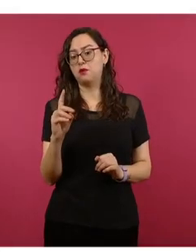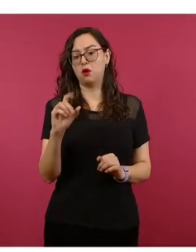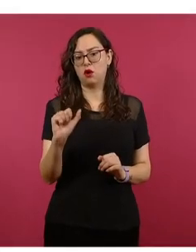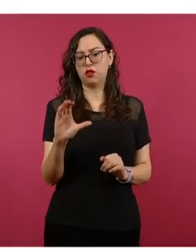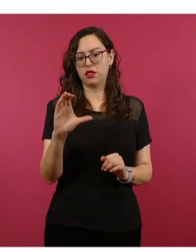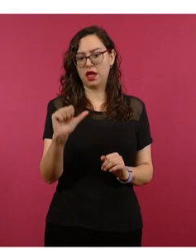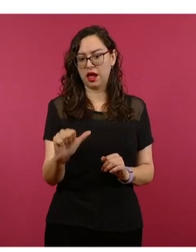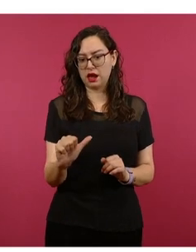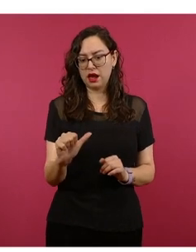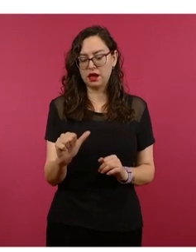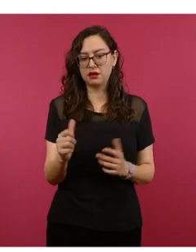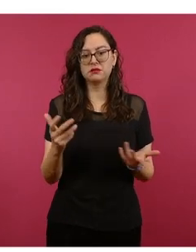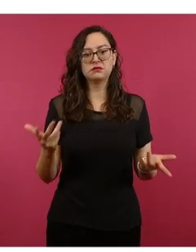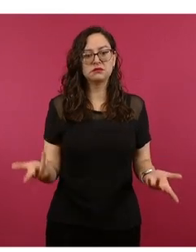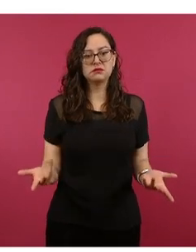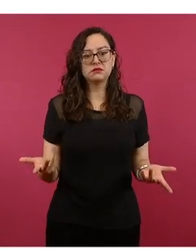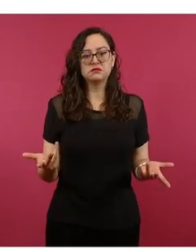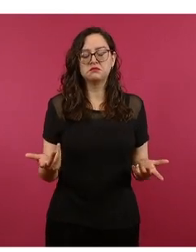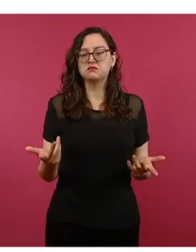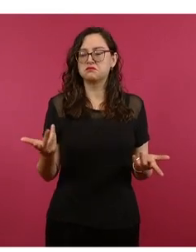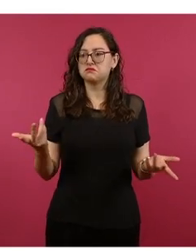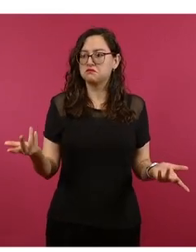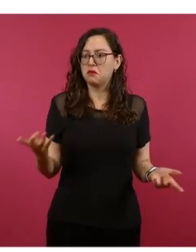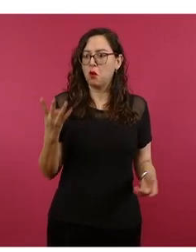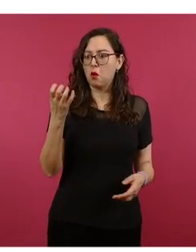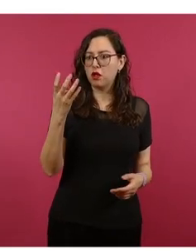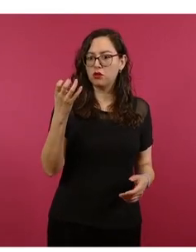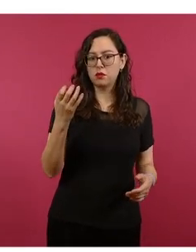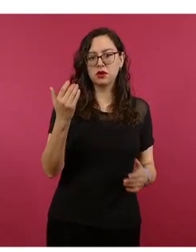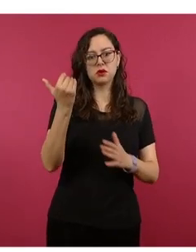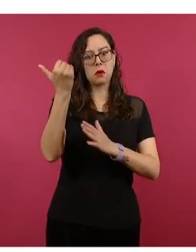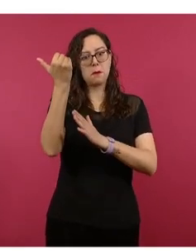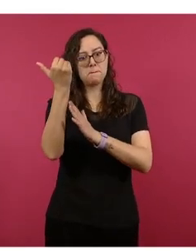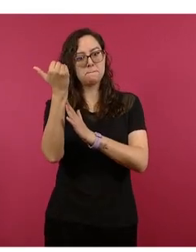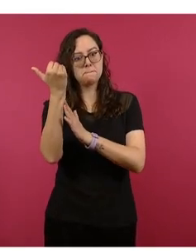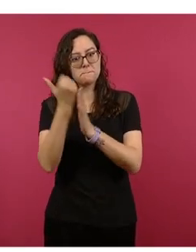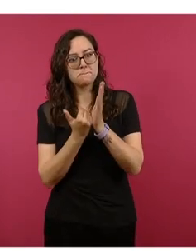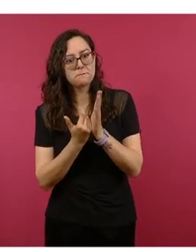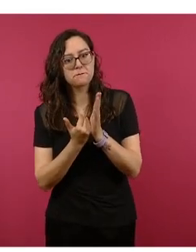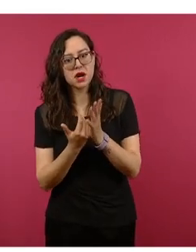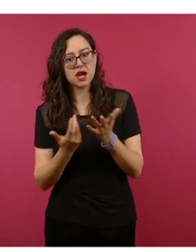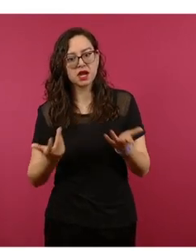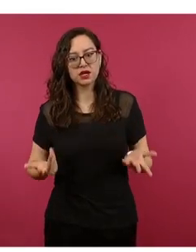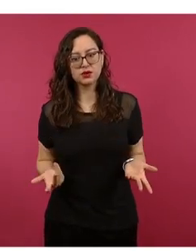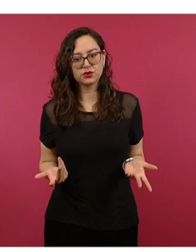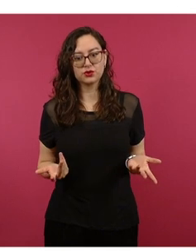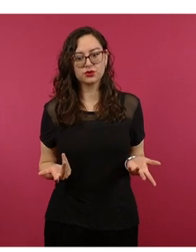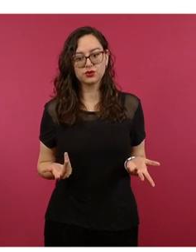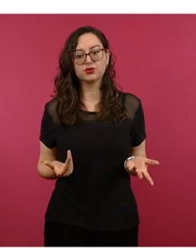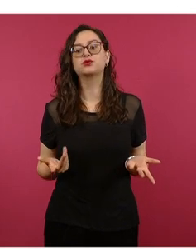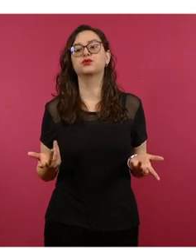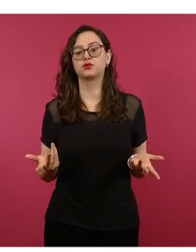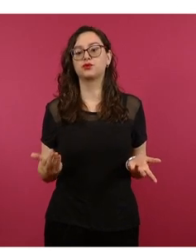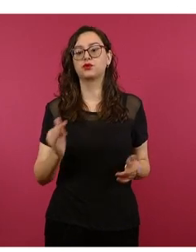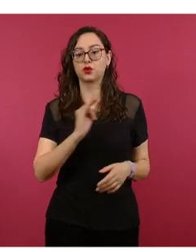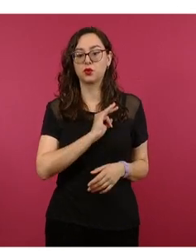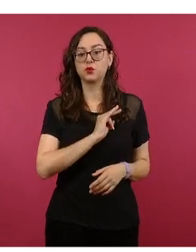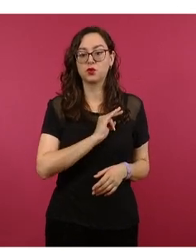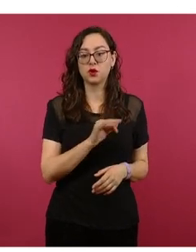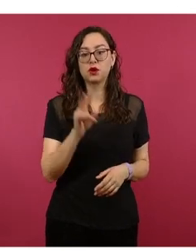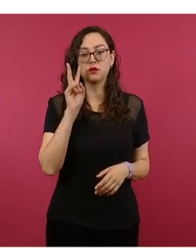mismo litro con una diferencia de hasta 4.85 pesos, pero el litro promedio en